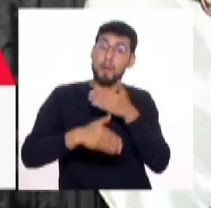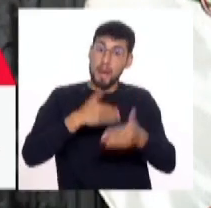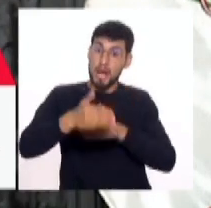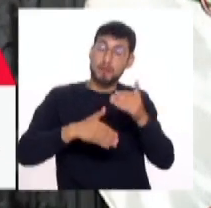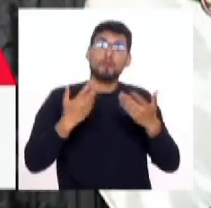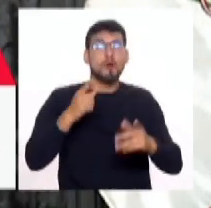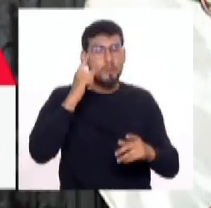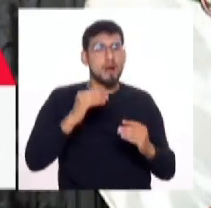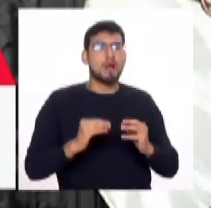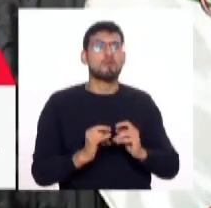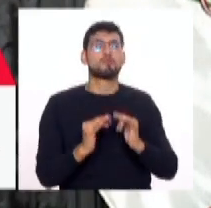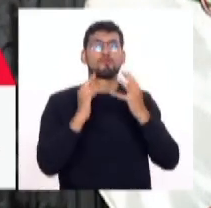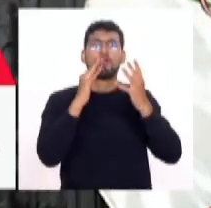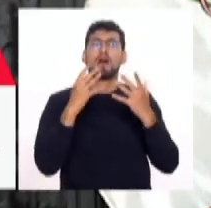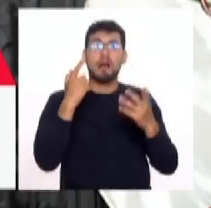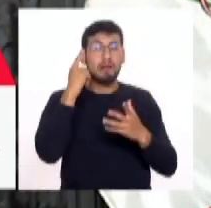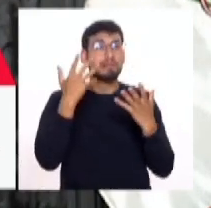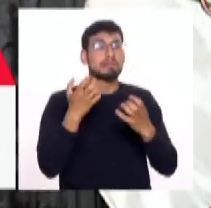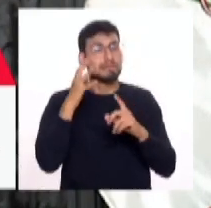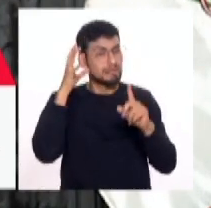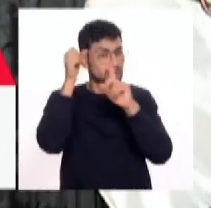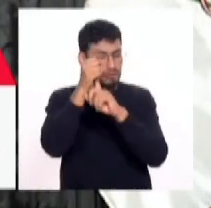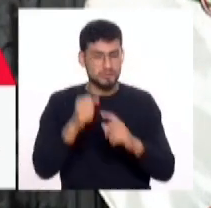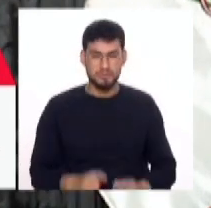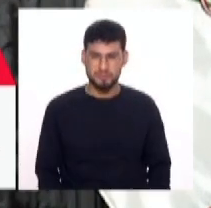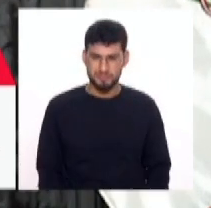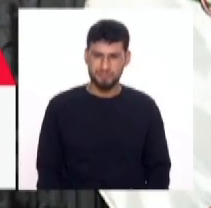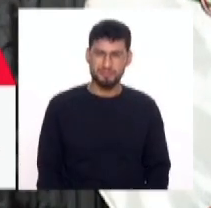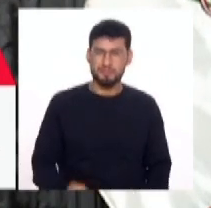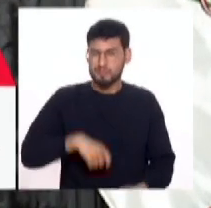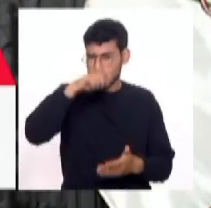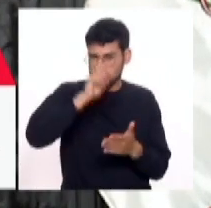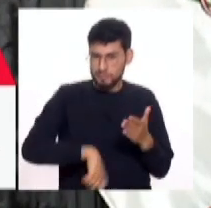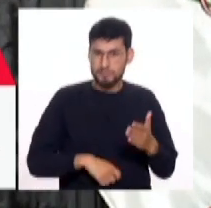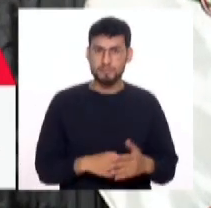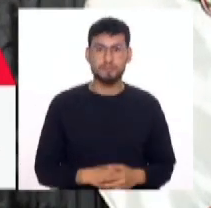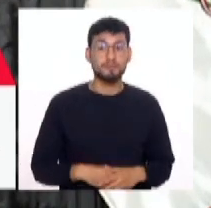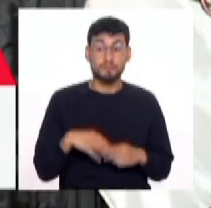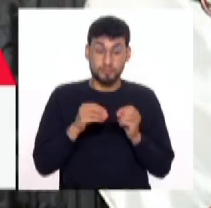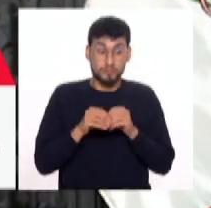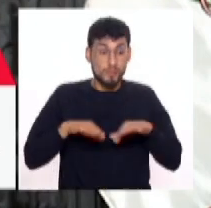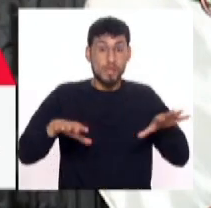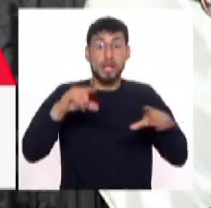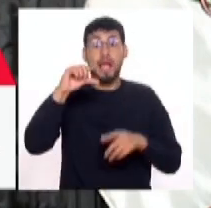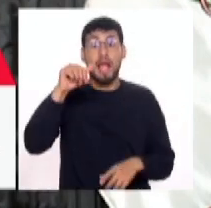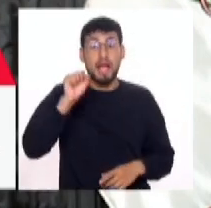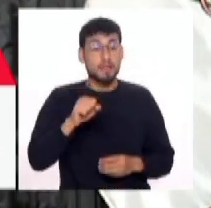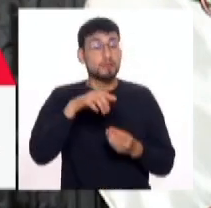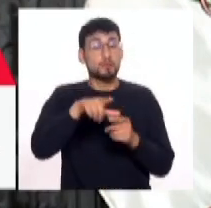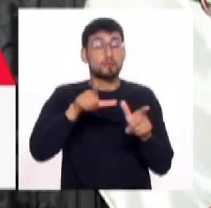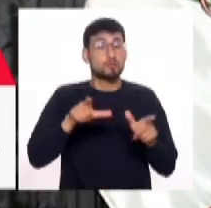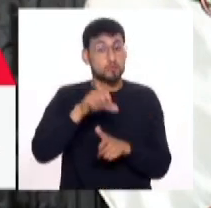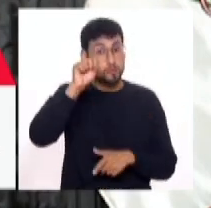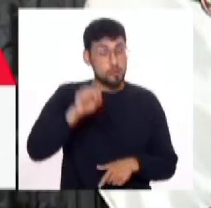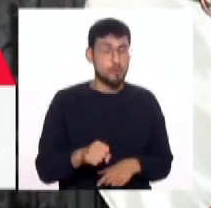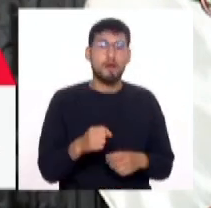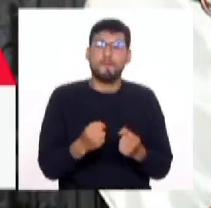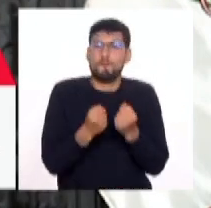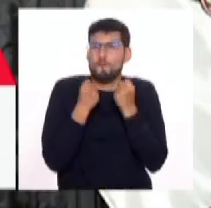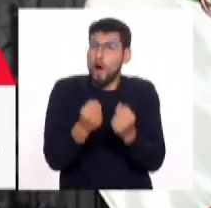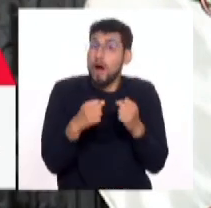en el camino hacia el crecimiento que tanto anhelamos. Mediante el convenio, la masificación del gas natural en el sur se